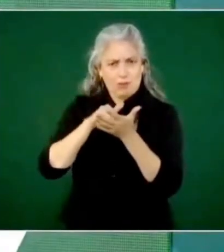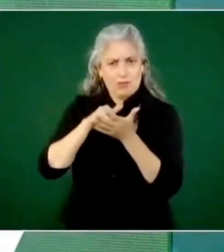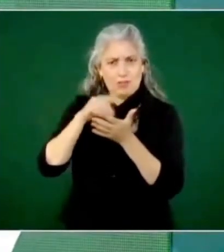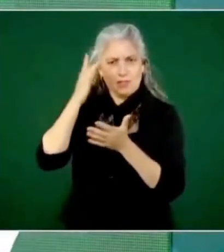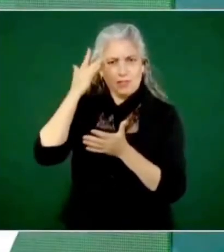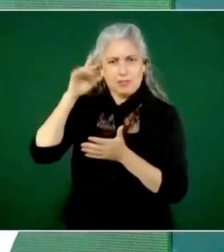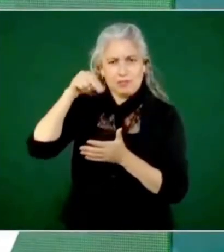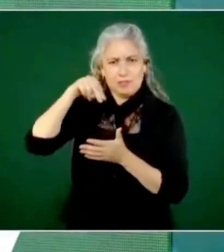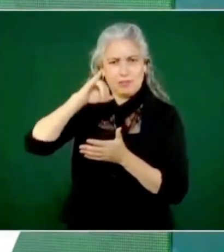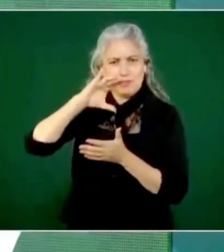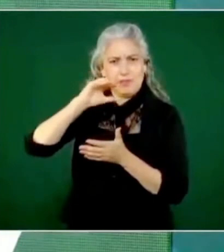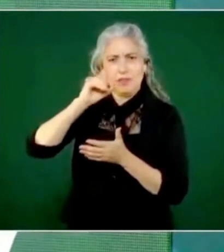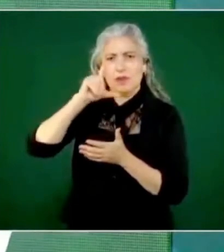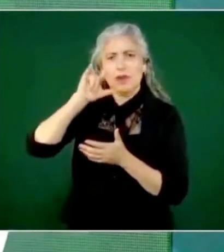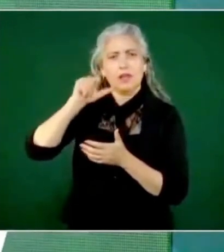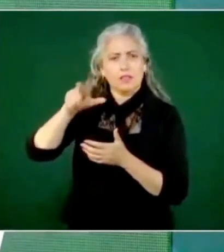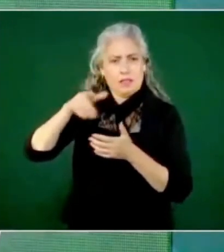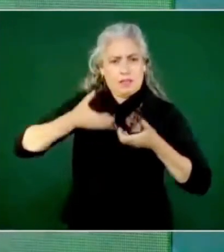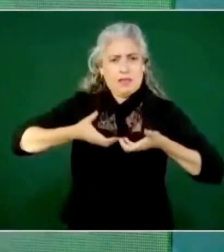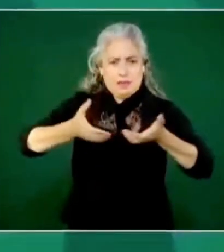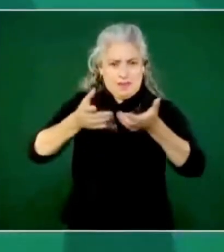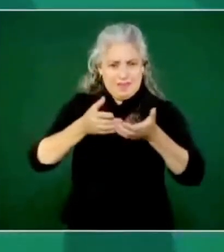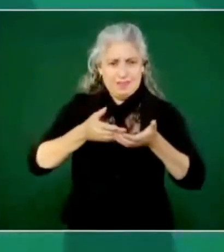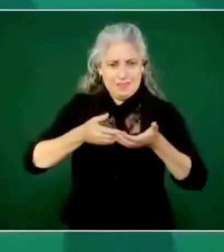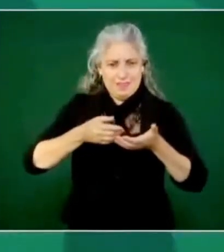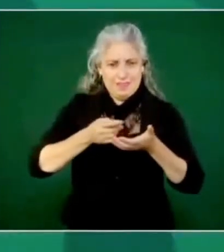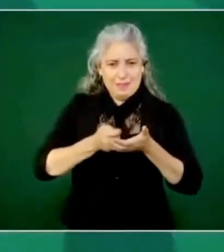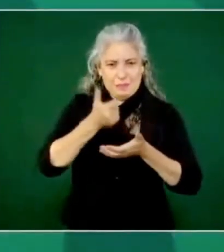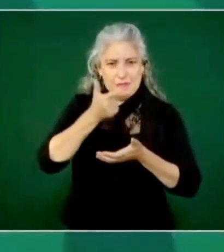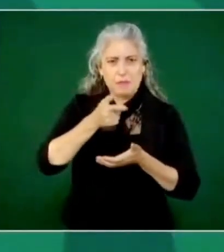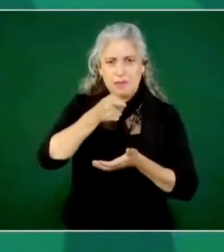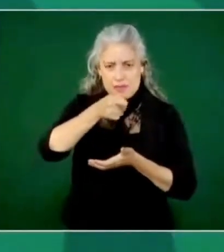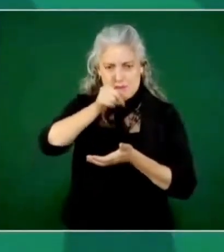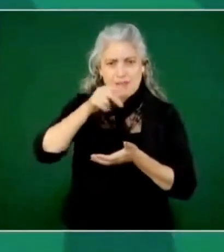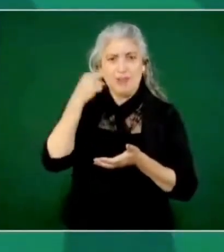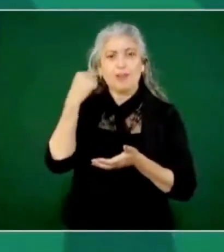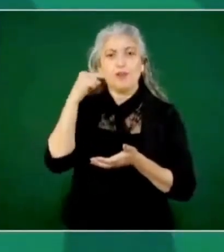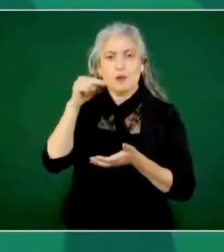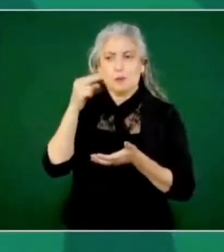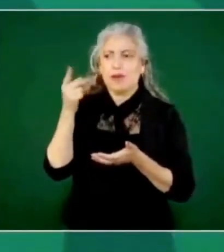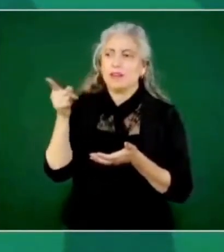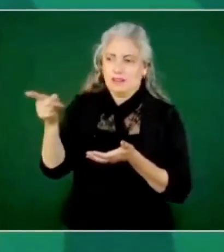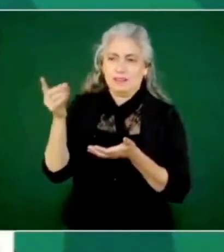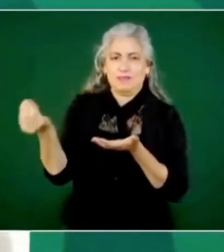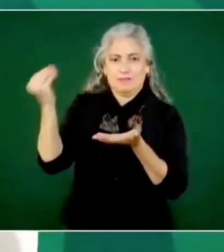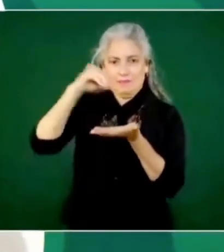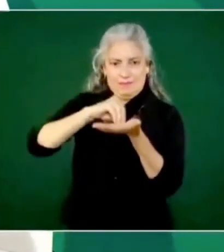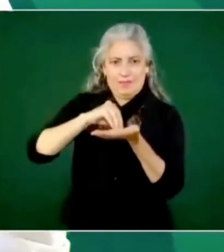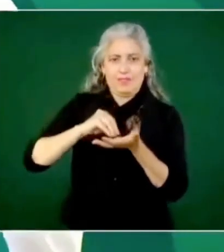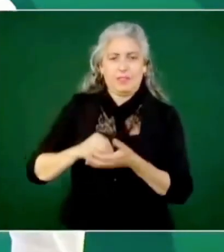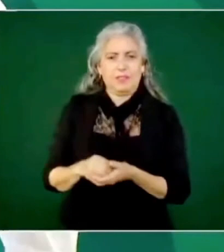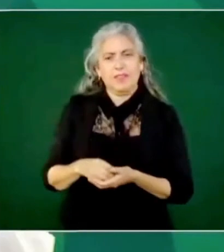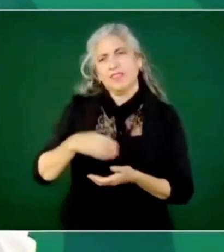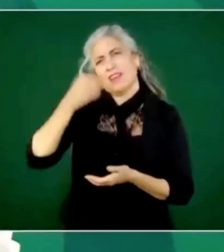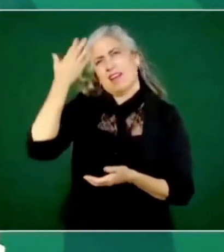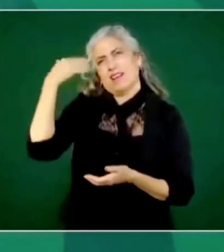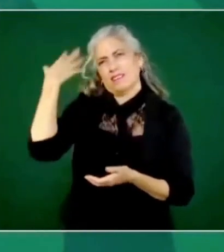de él. Él fue asesinado durante el porfiriato allá en Laredo,